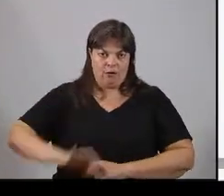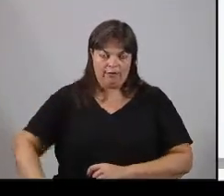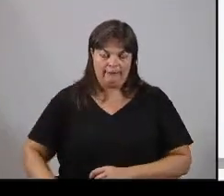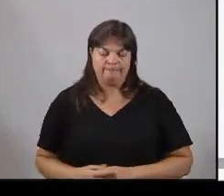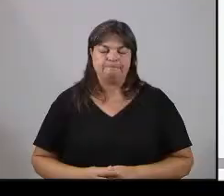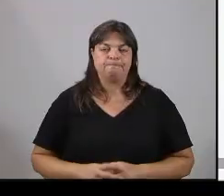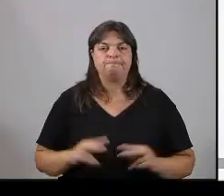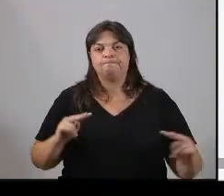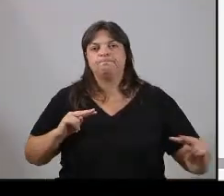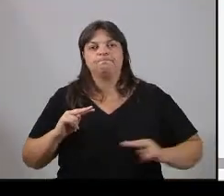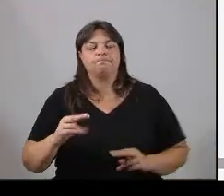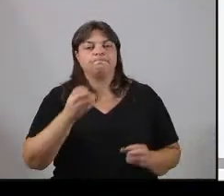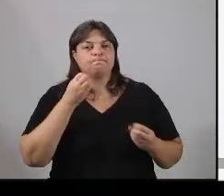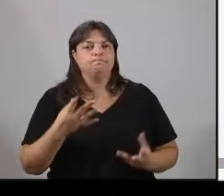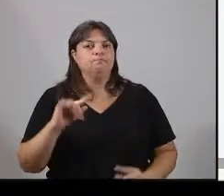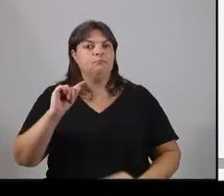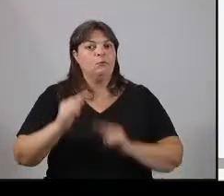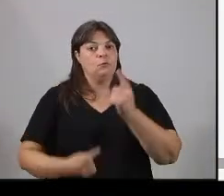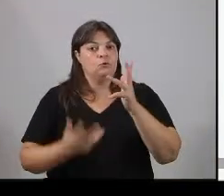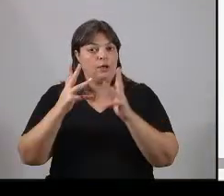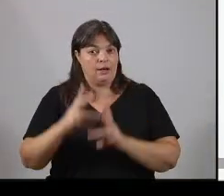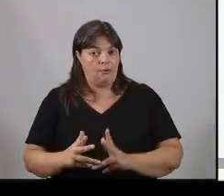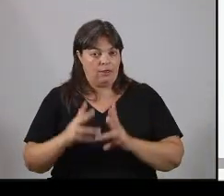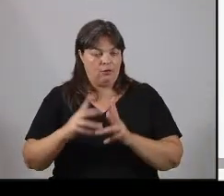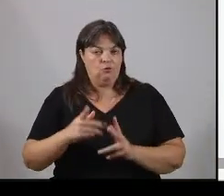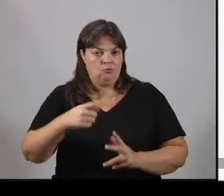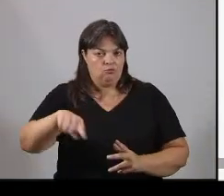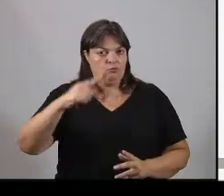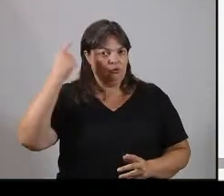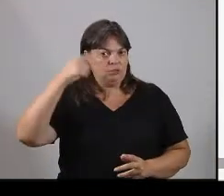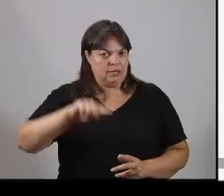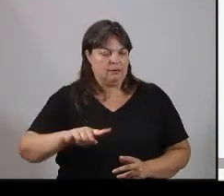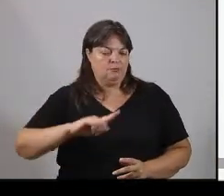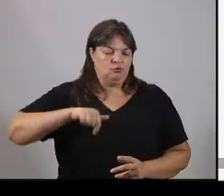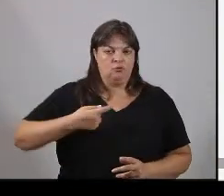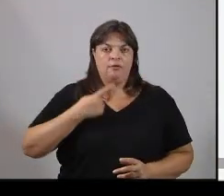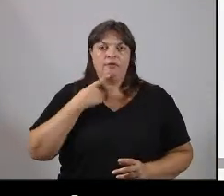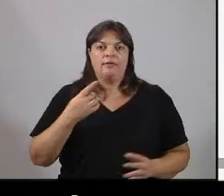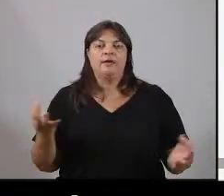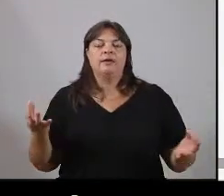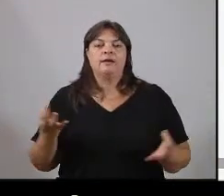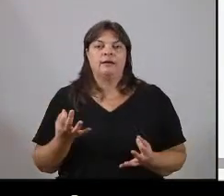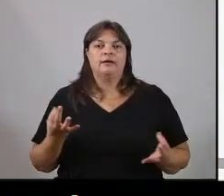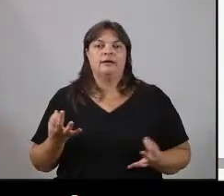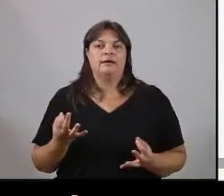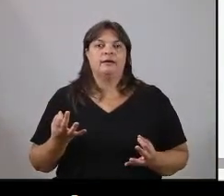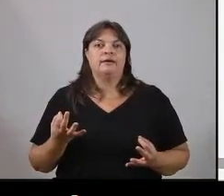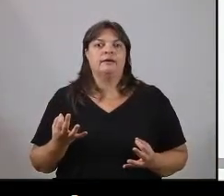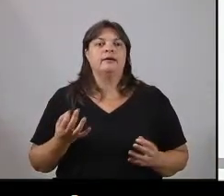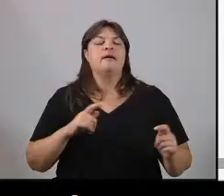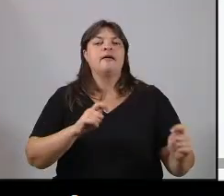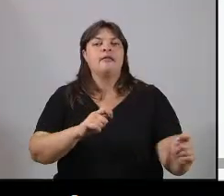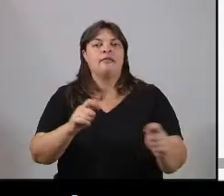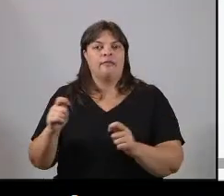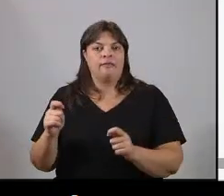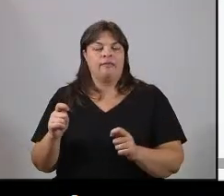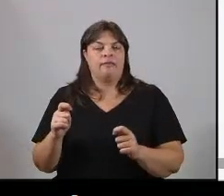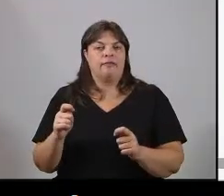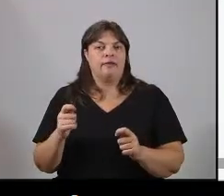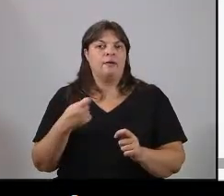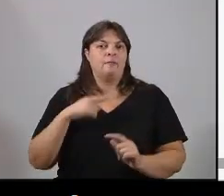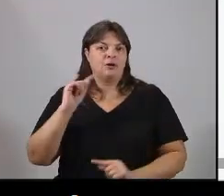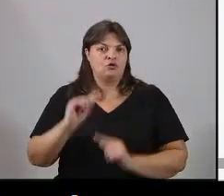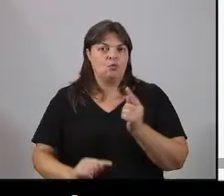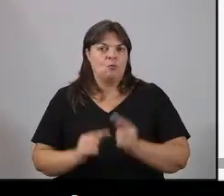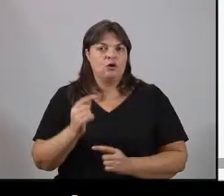a la elaboración del presupuesto, ustedes saben, porque además así lo anunciamos, que sí recibimos las entregas a cuenta con las que realizar el